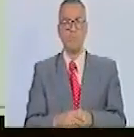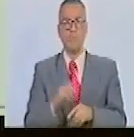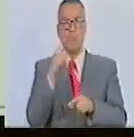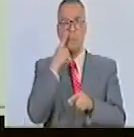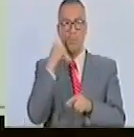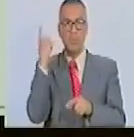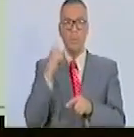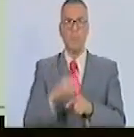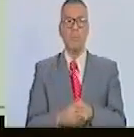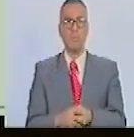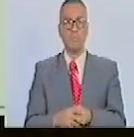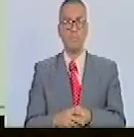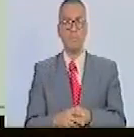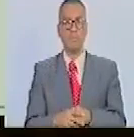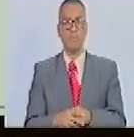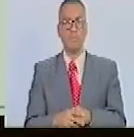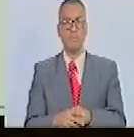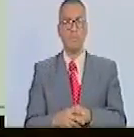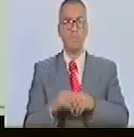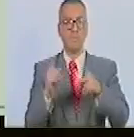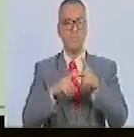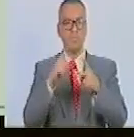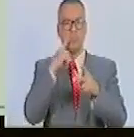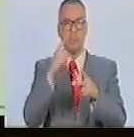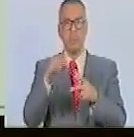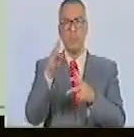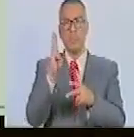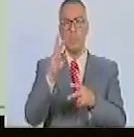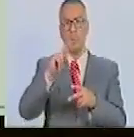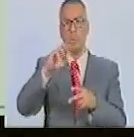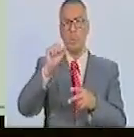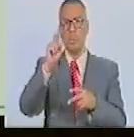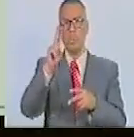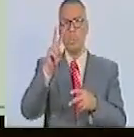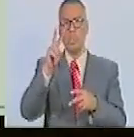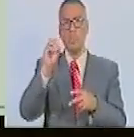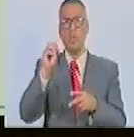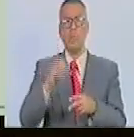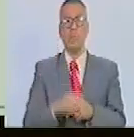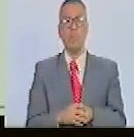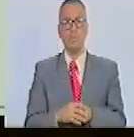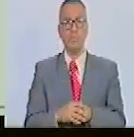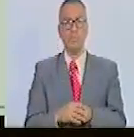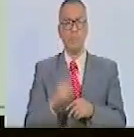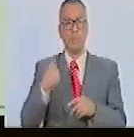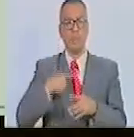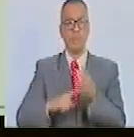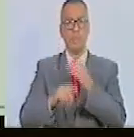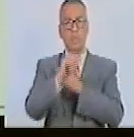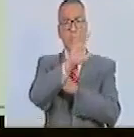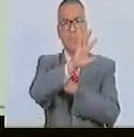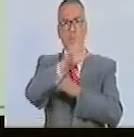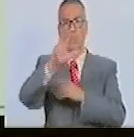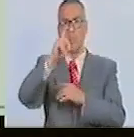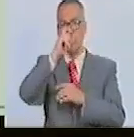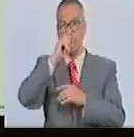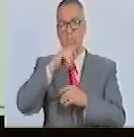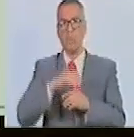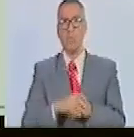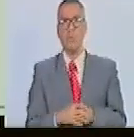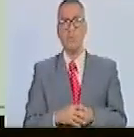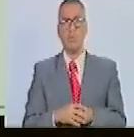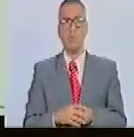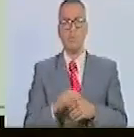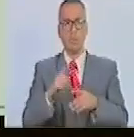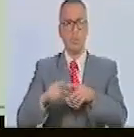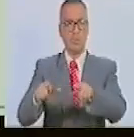primero de ellos es el ciudadano Bravo Zapata Ricardo Alexander. Tiene 53 años de edad, es